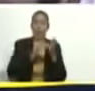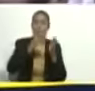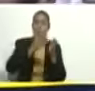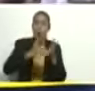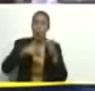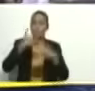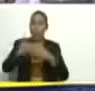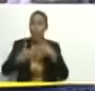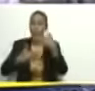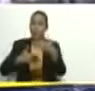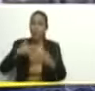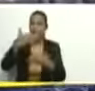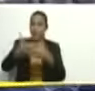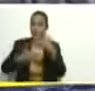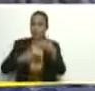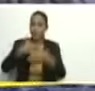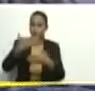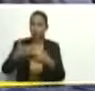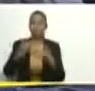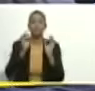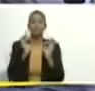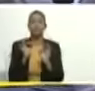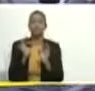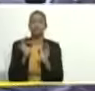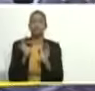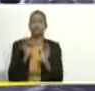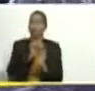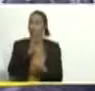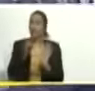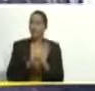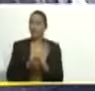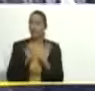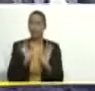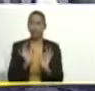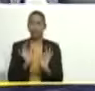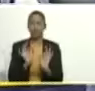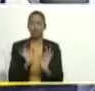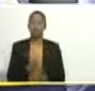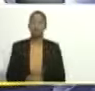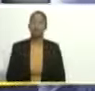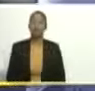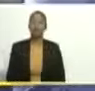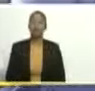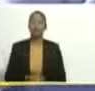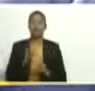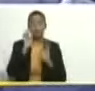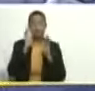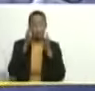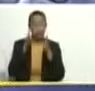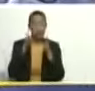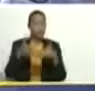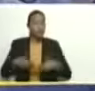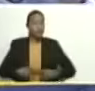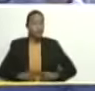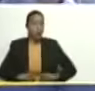tener los frentes de batalla bien definidos y concentrar el esfuerzo permanente.